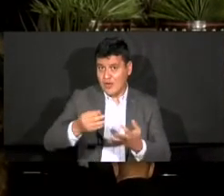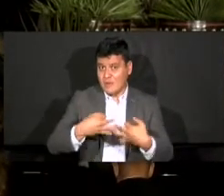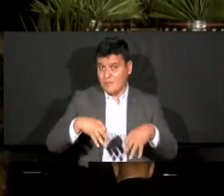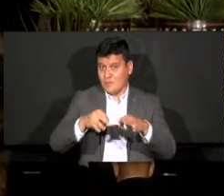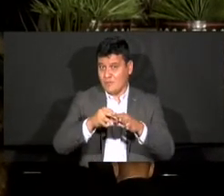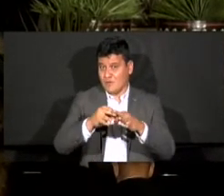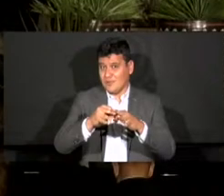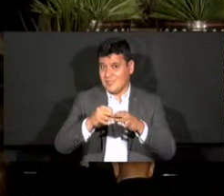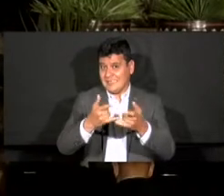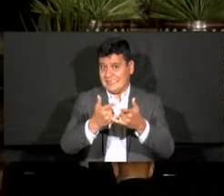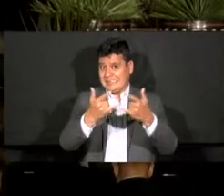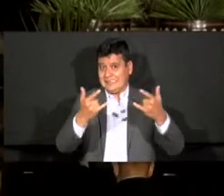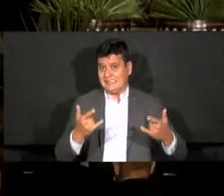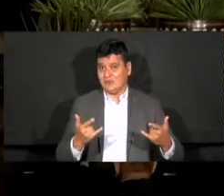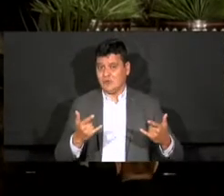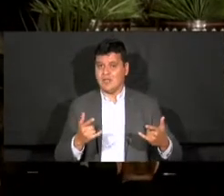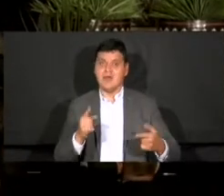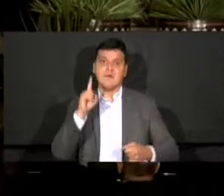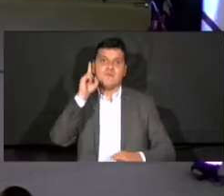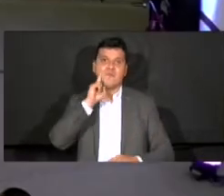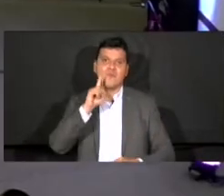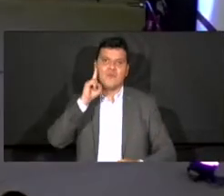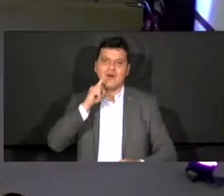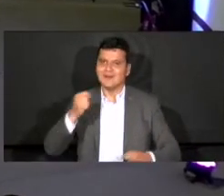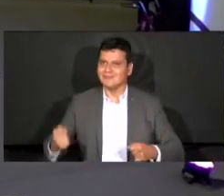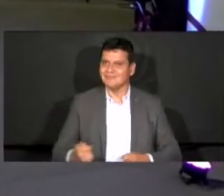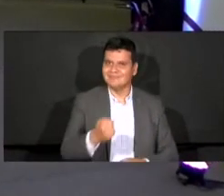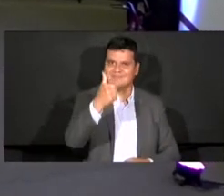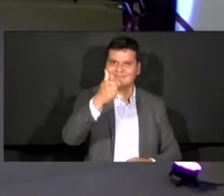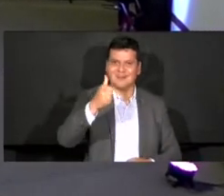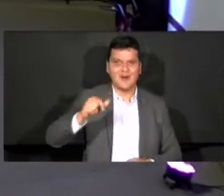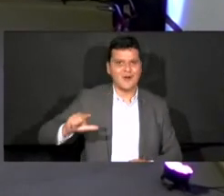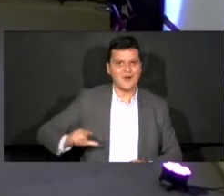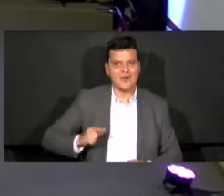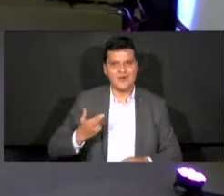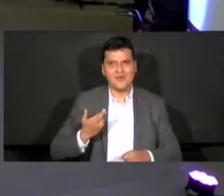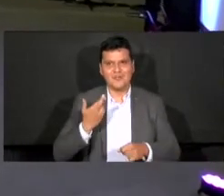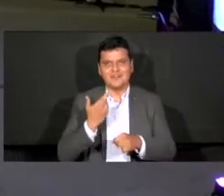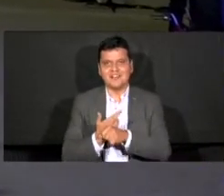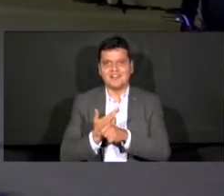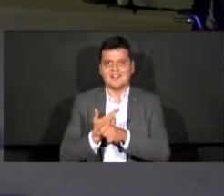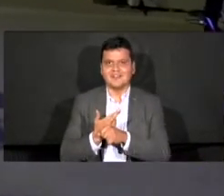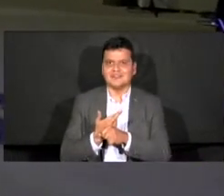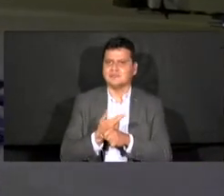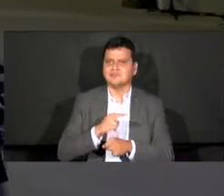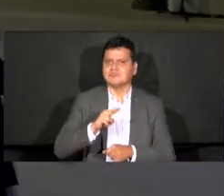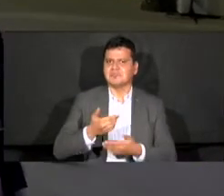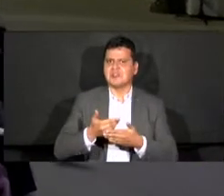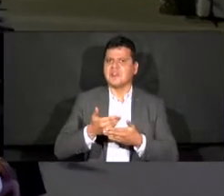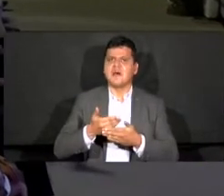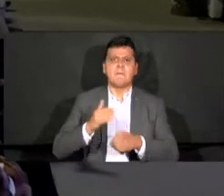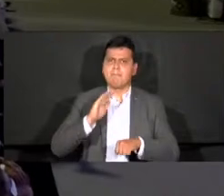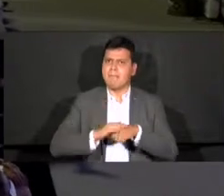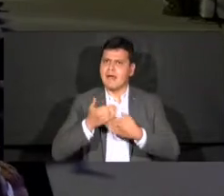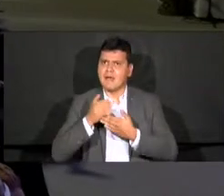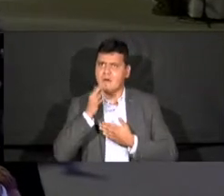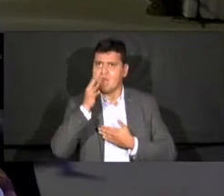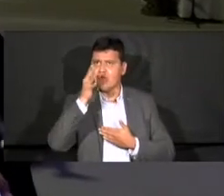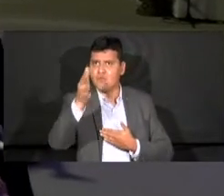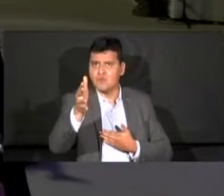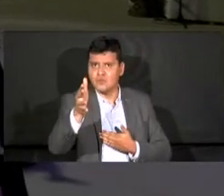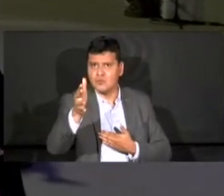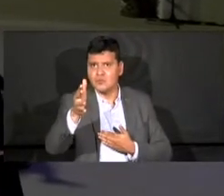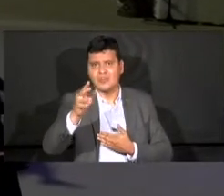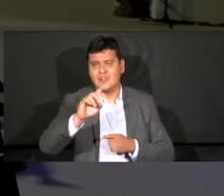pero también por las que vienen atrás. Cada vez son sueños más grandes y mayores